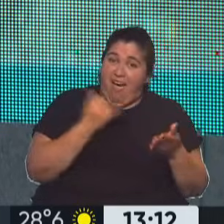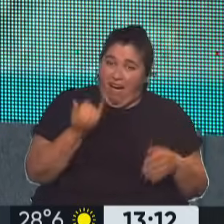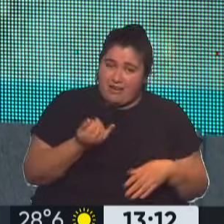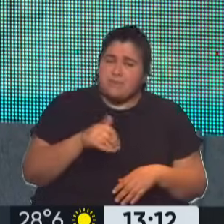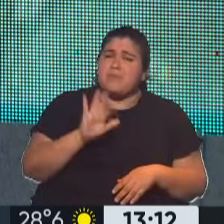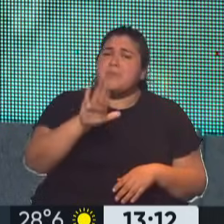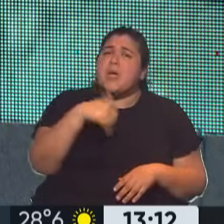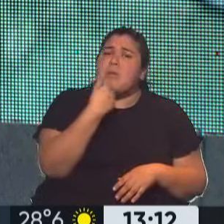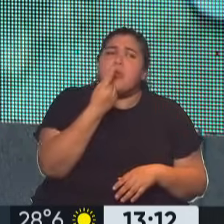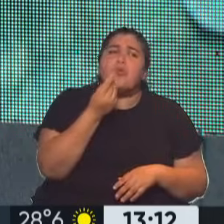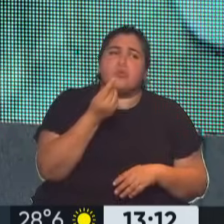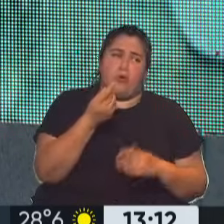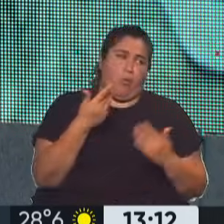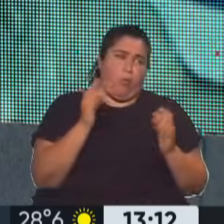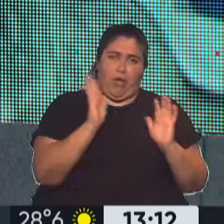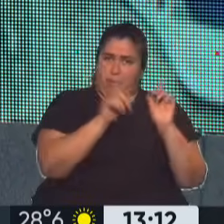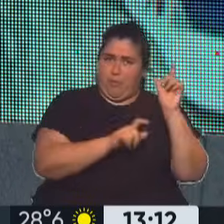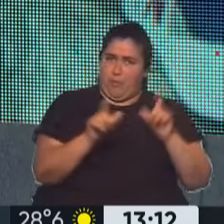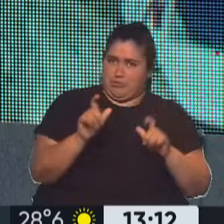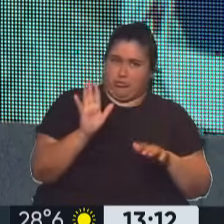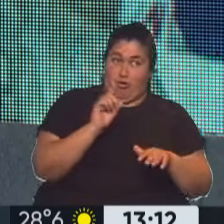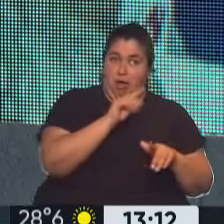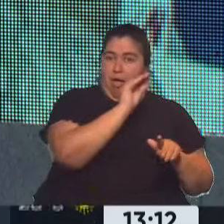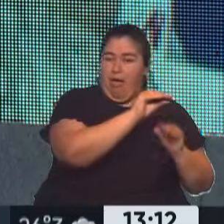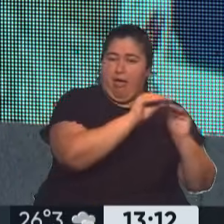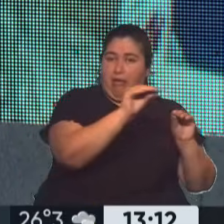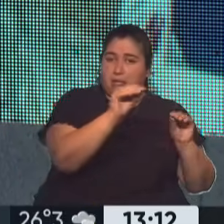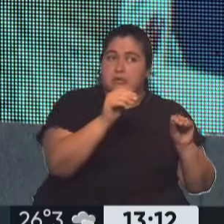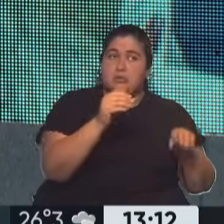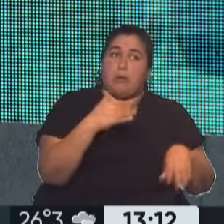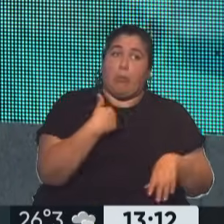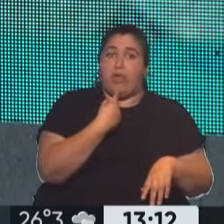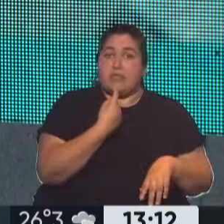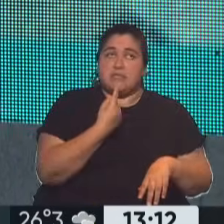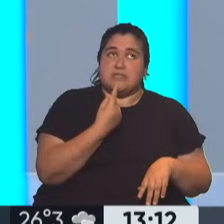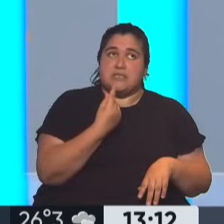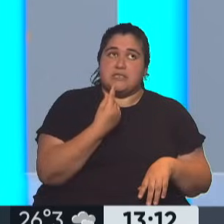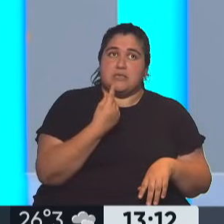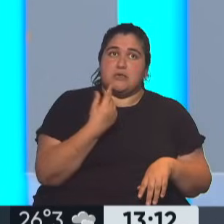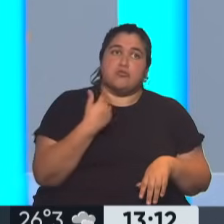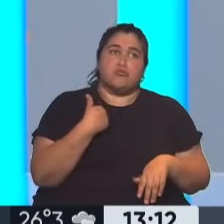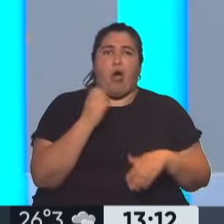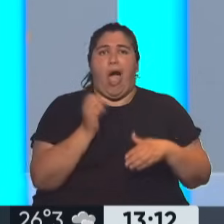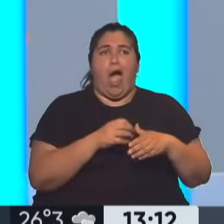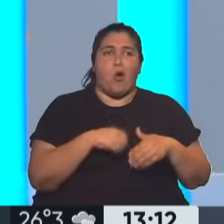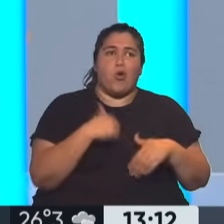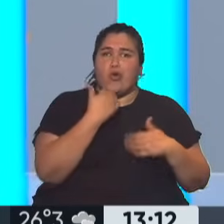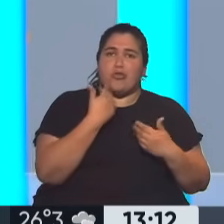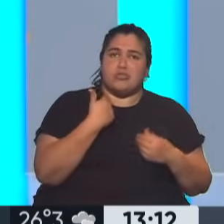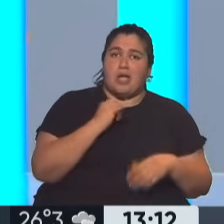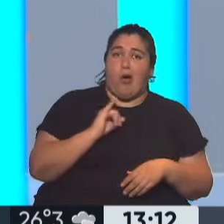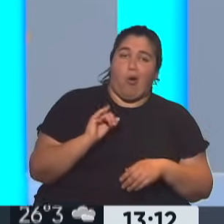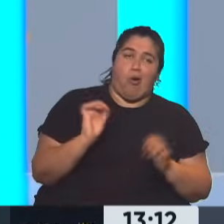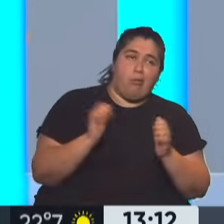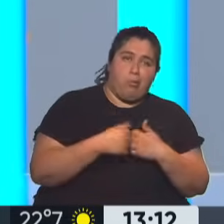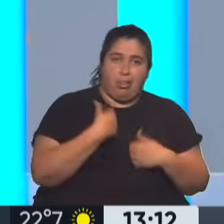argumentar no no sabía yo iba eh quería ver qué hacer con mis ahorros no no no esto iban iban concretamente a